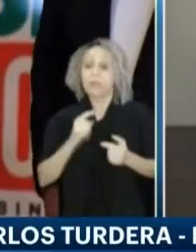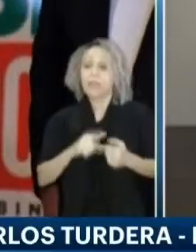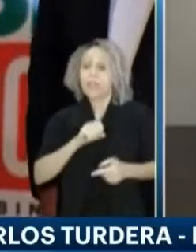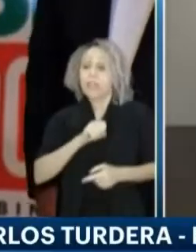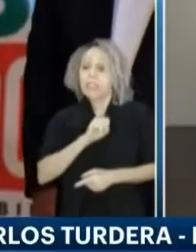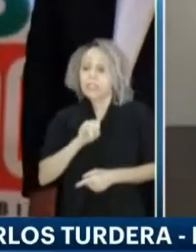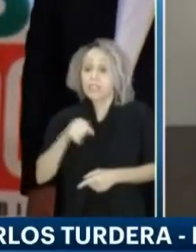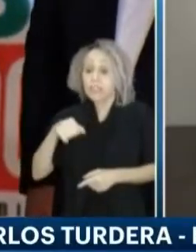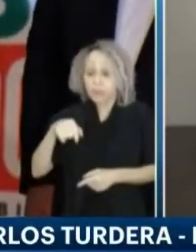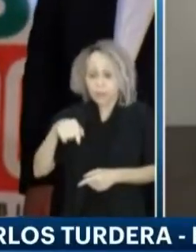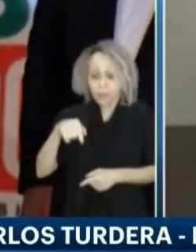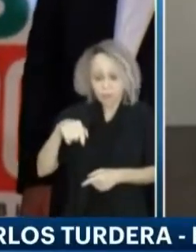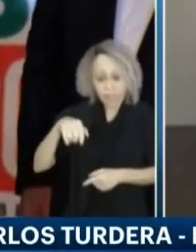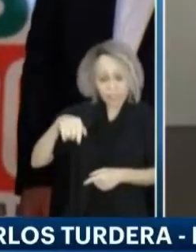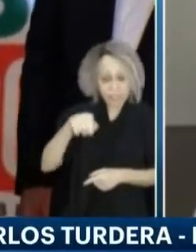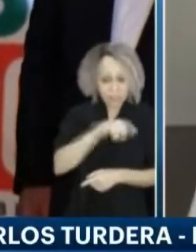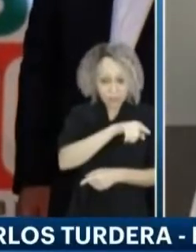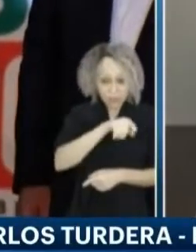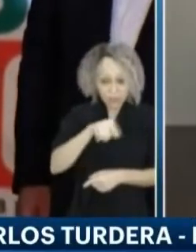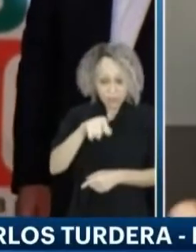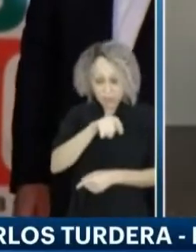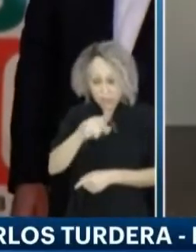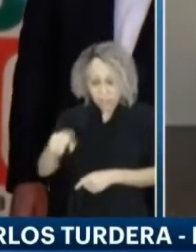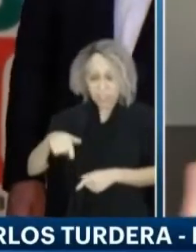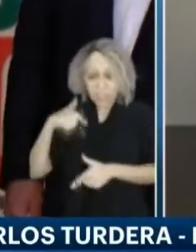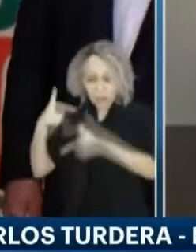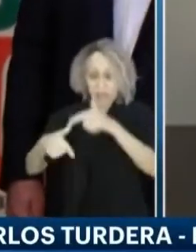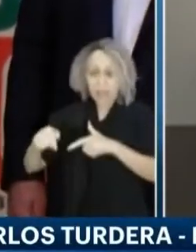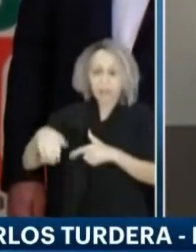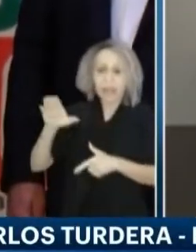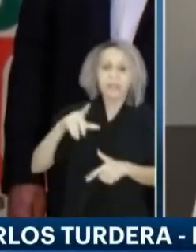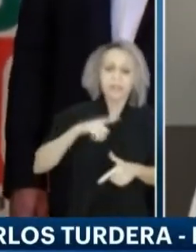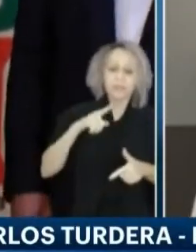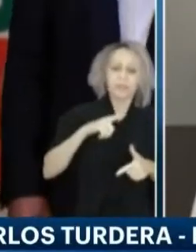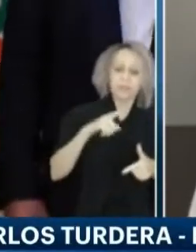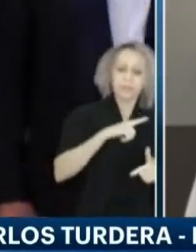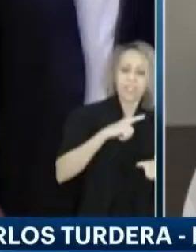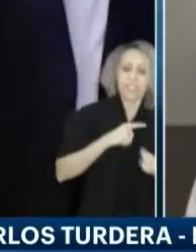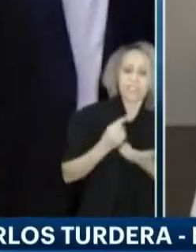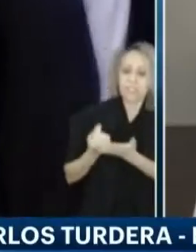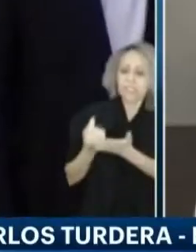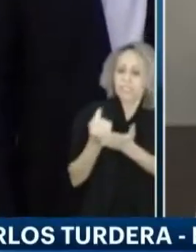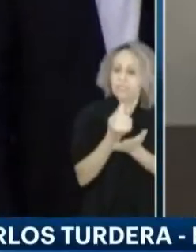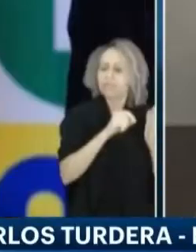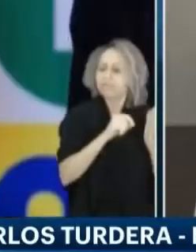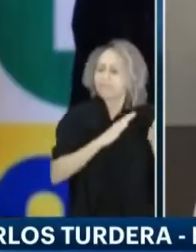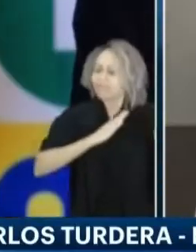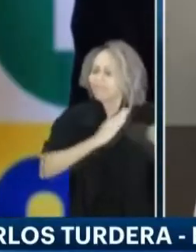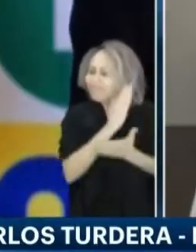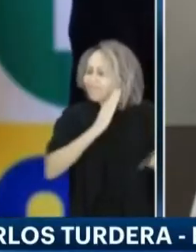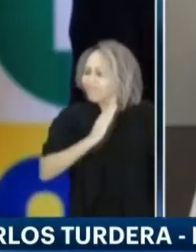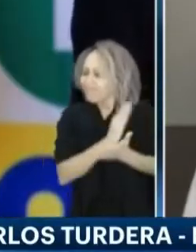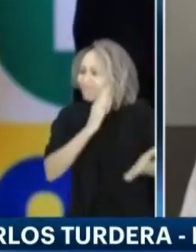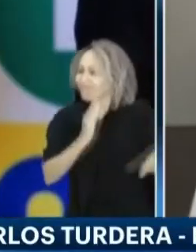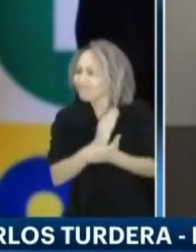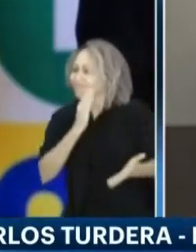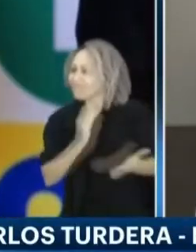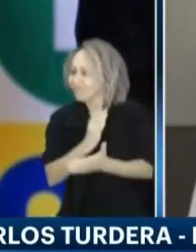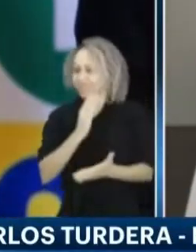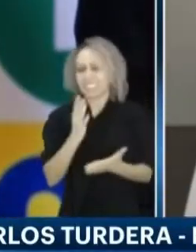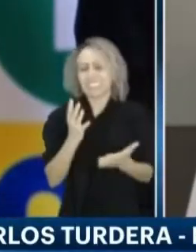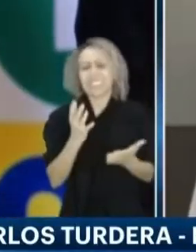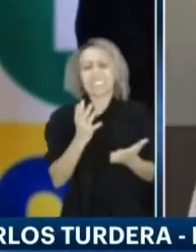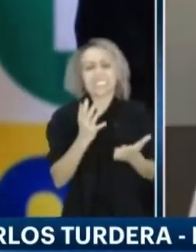y ha sido motivo de ver cómo es la negociación política que entre las alianzas, 14